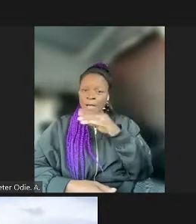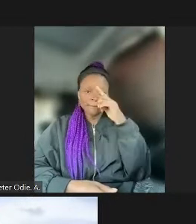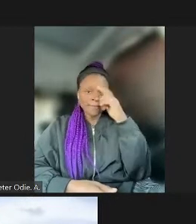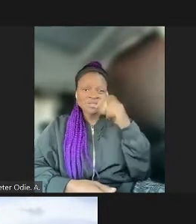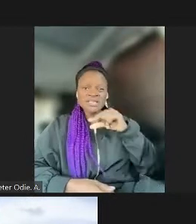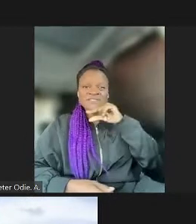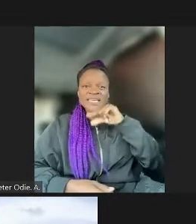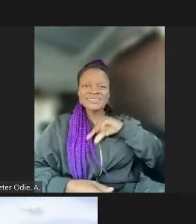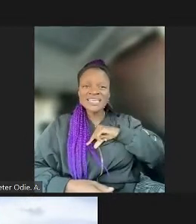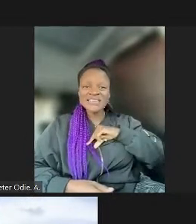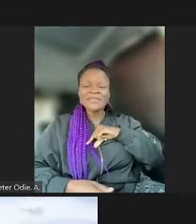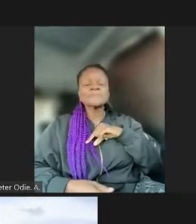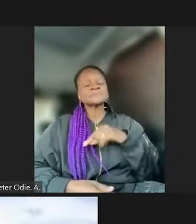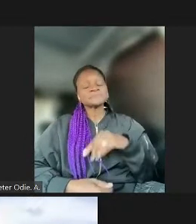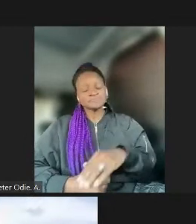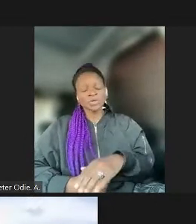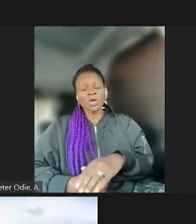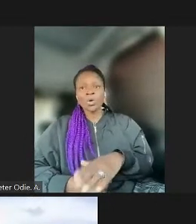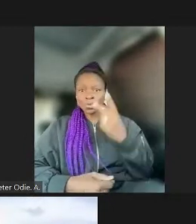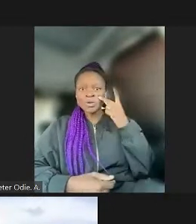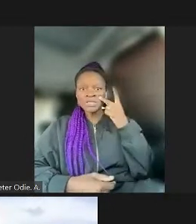casos. Entonces,